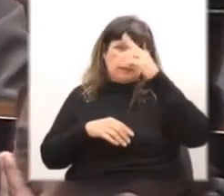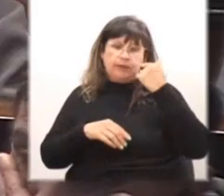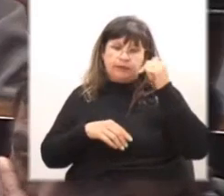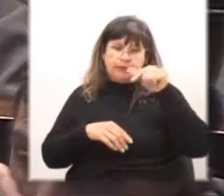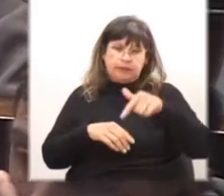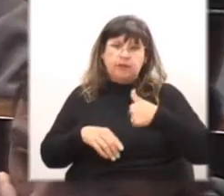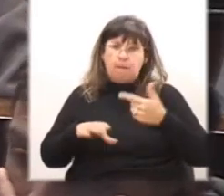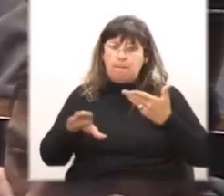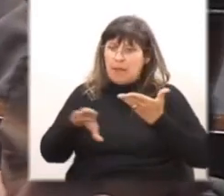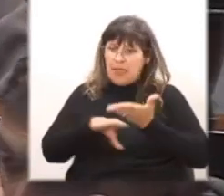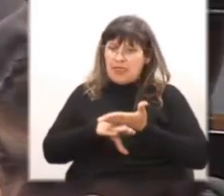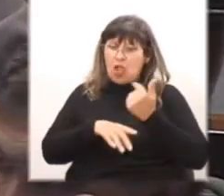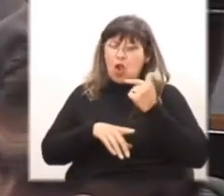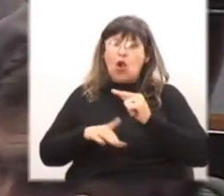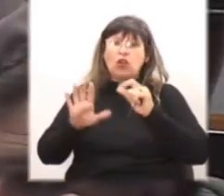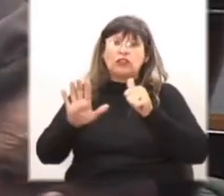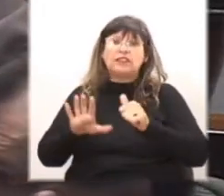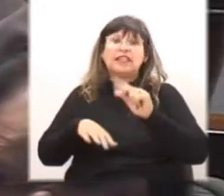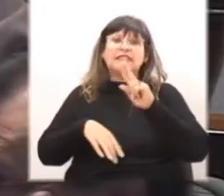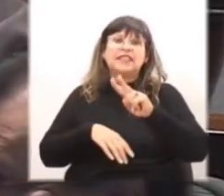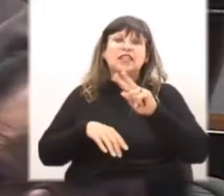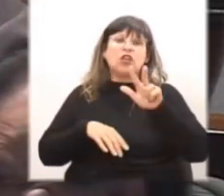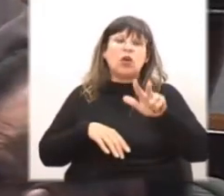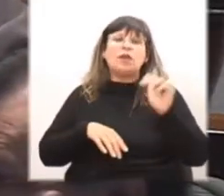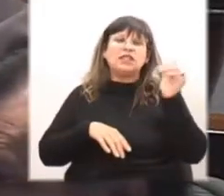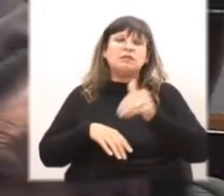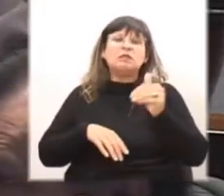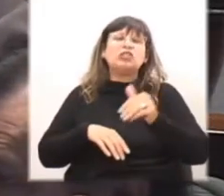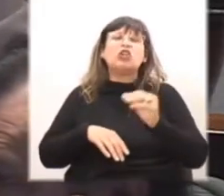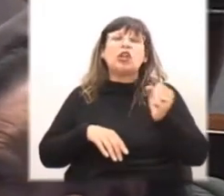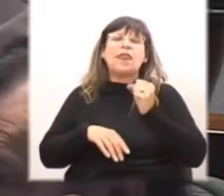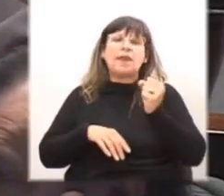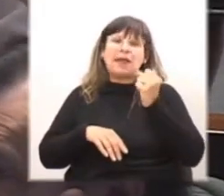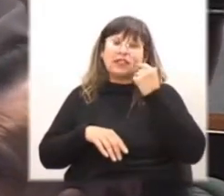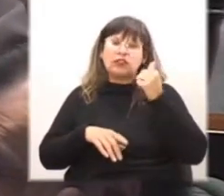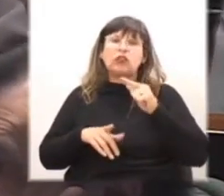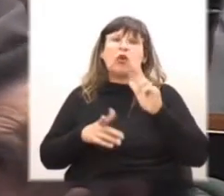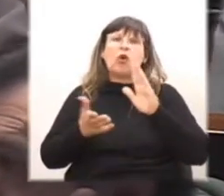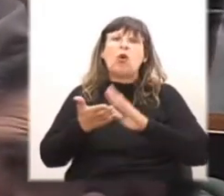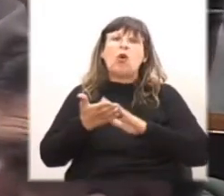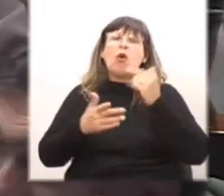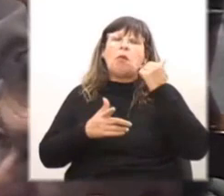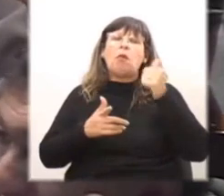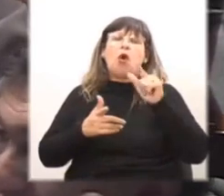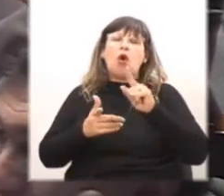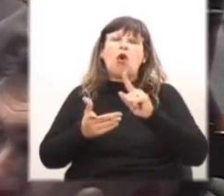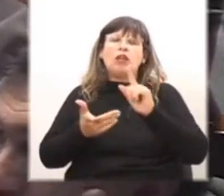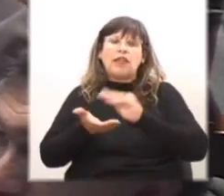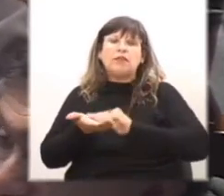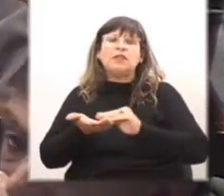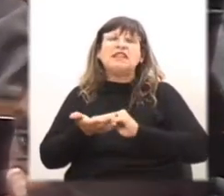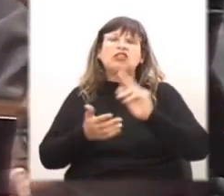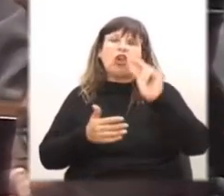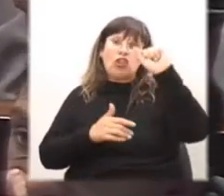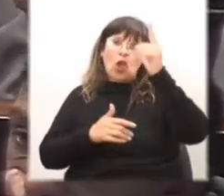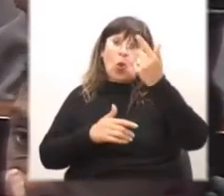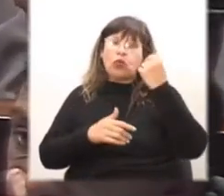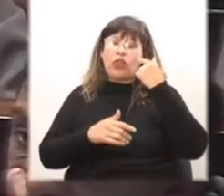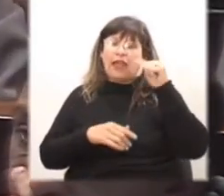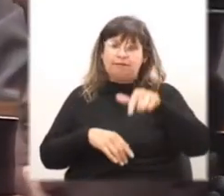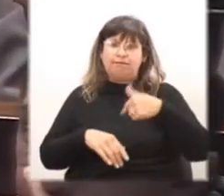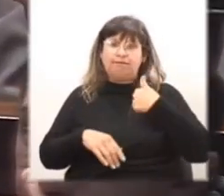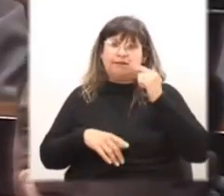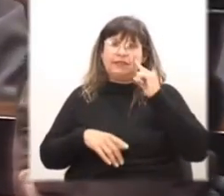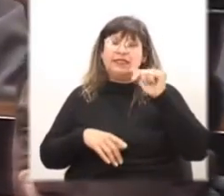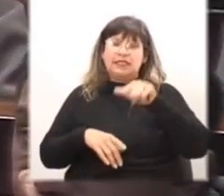CTM solicitó 623 millones de pesos por concepto de comisión de administración de UTE, cuando promedialmente